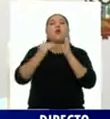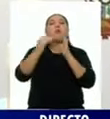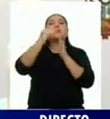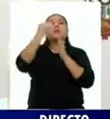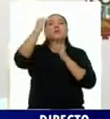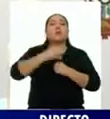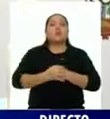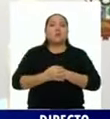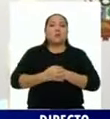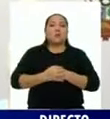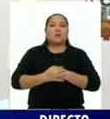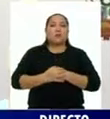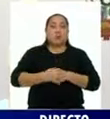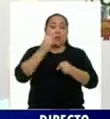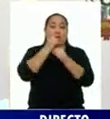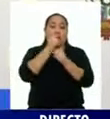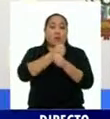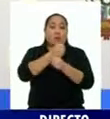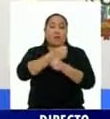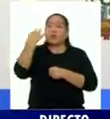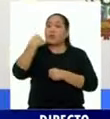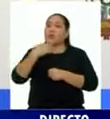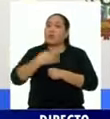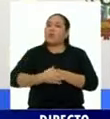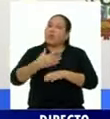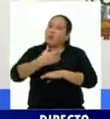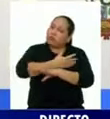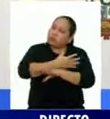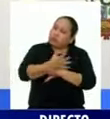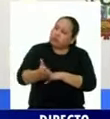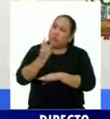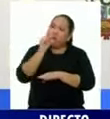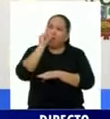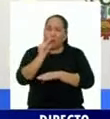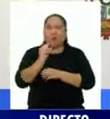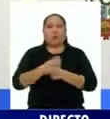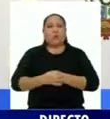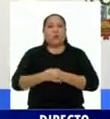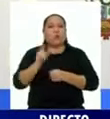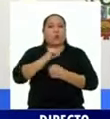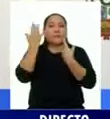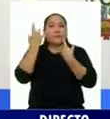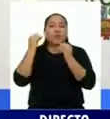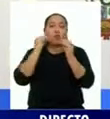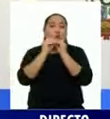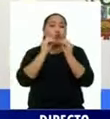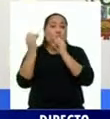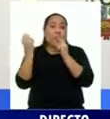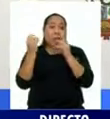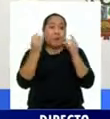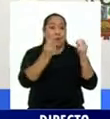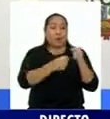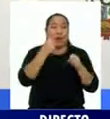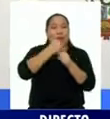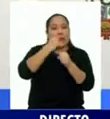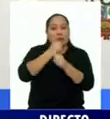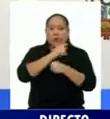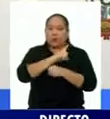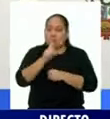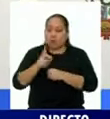crecimiento. El empleo siempre demora un poco más, no hay que esperar una recuperación rápida del empleo.